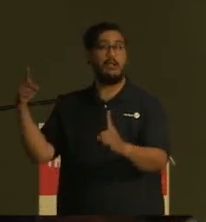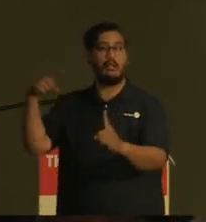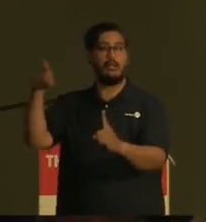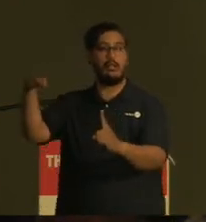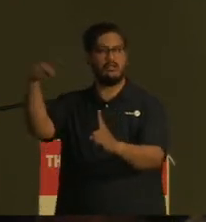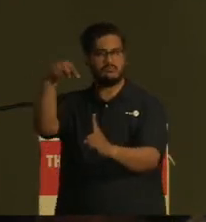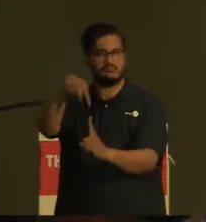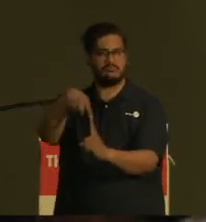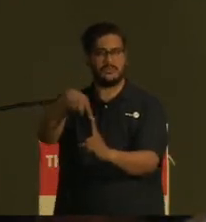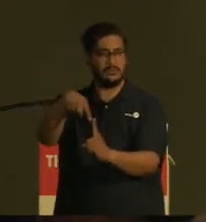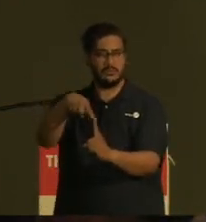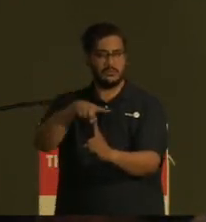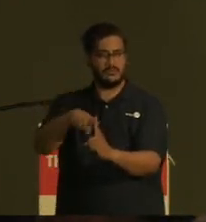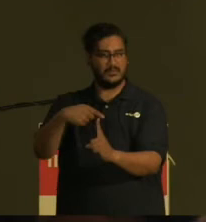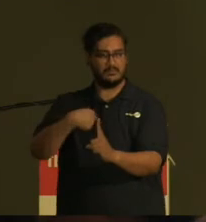lo que está diciendo.